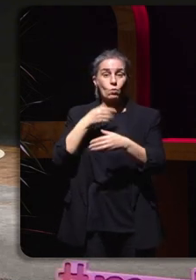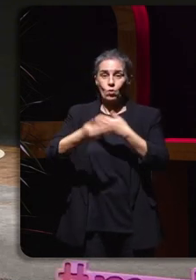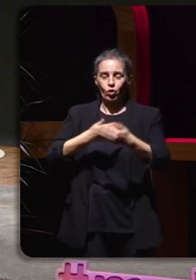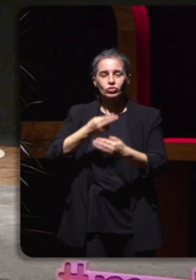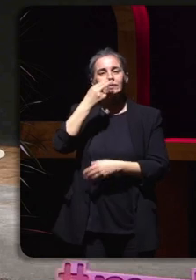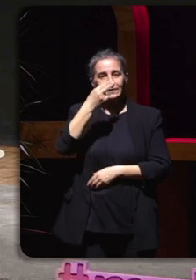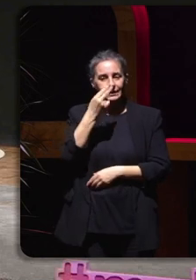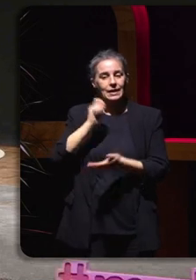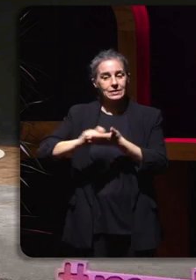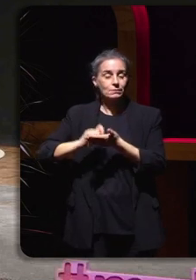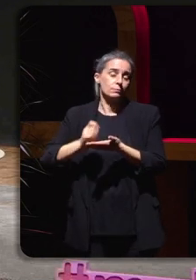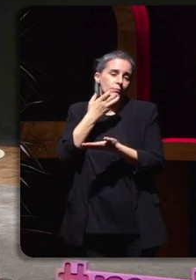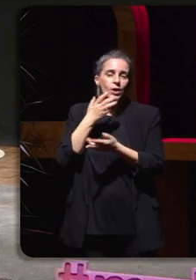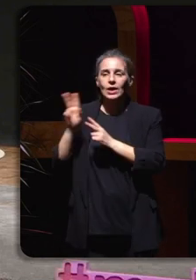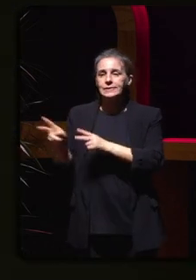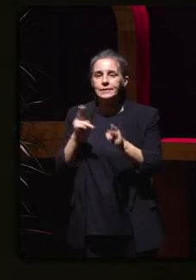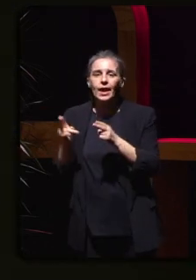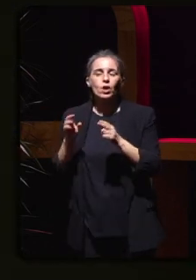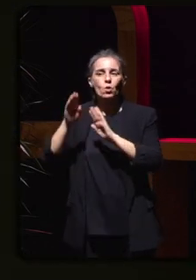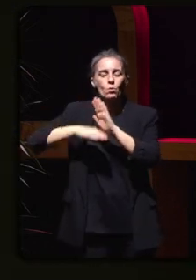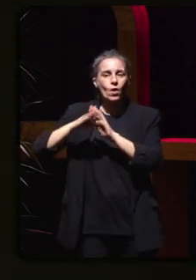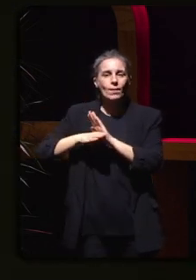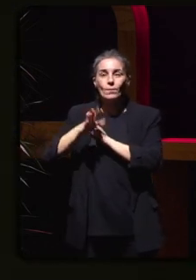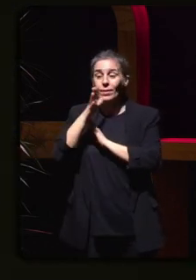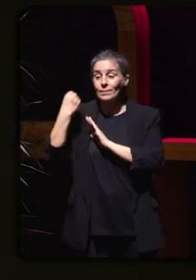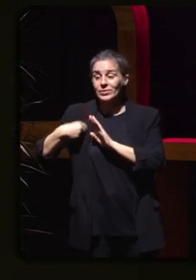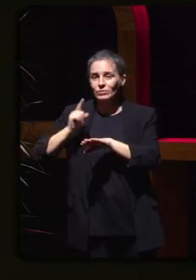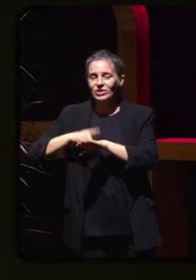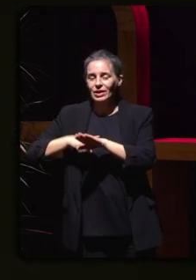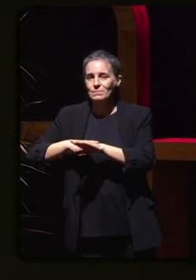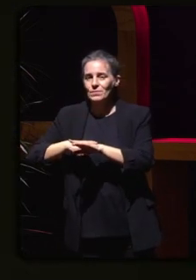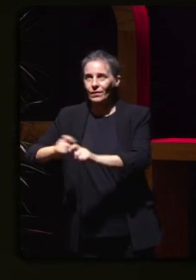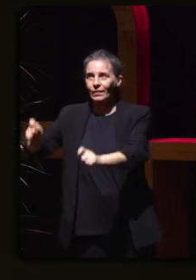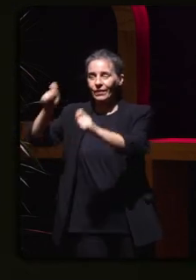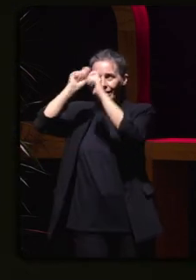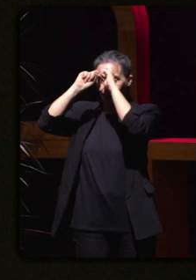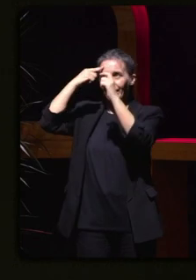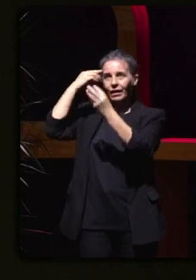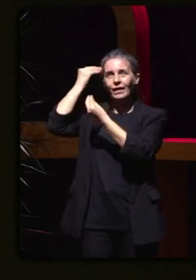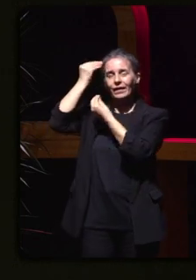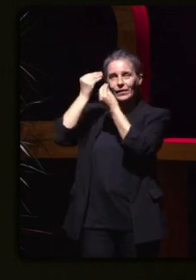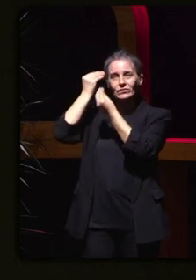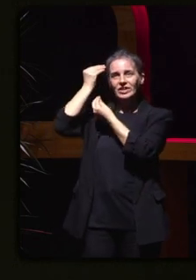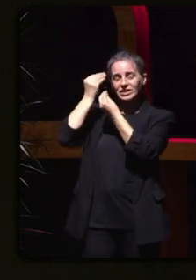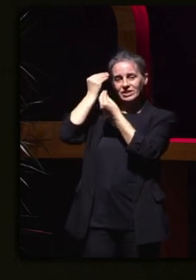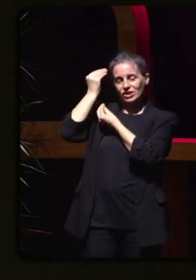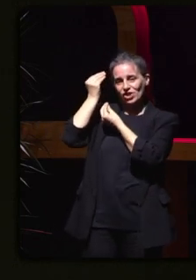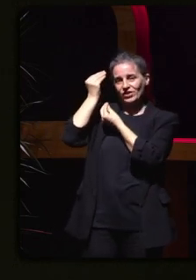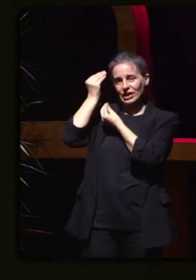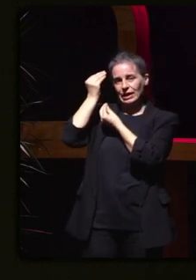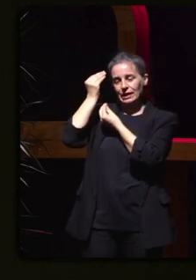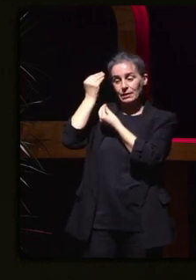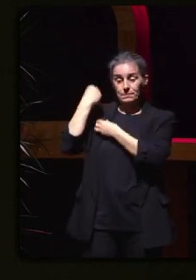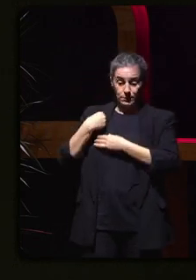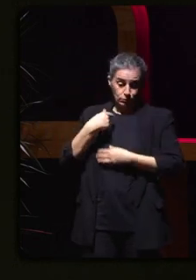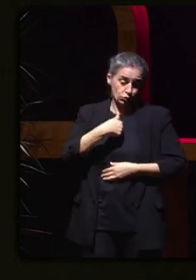el de escribir sobre una serie escribir sobre un programa porque al mismo tiempo me ayuda a hacer una reflexión que si bien la hago mientras estoy